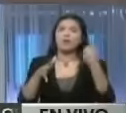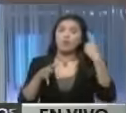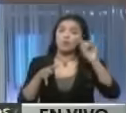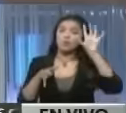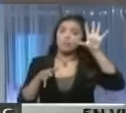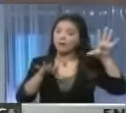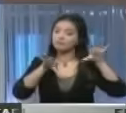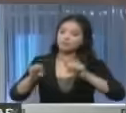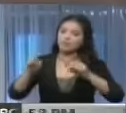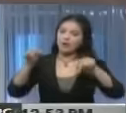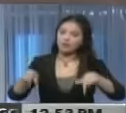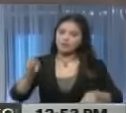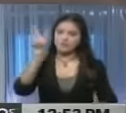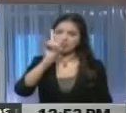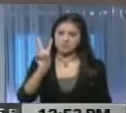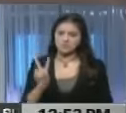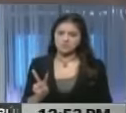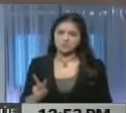de Venezuela.